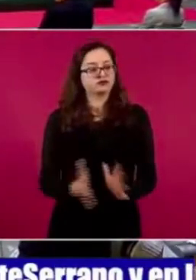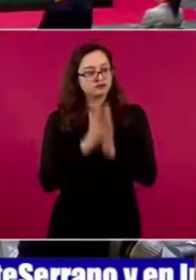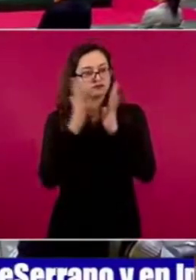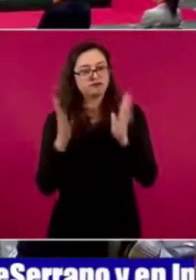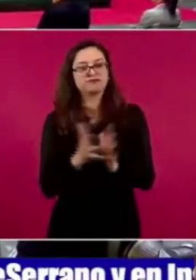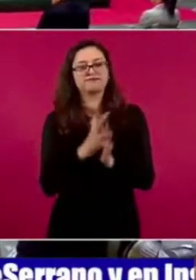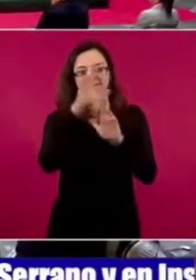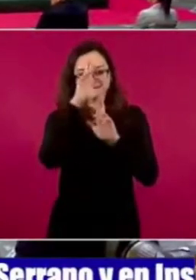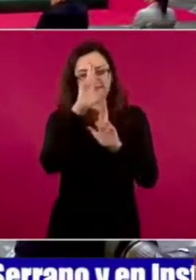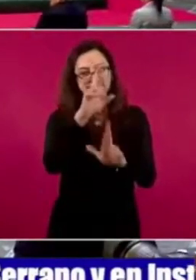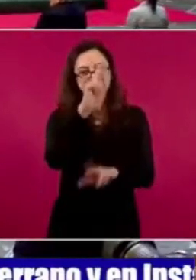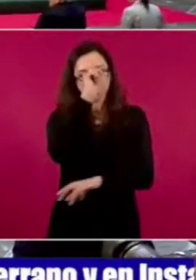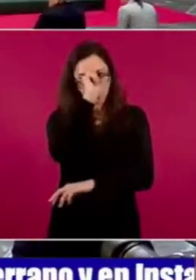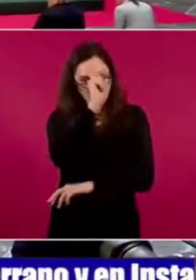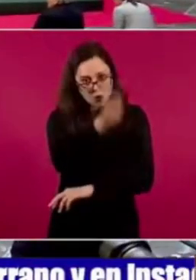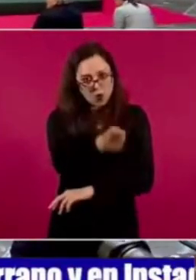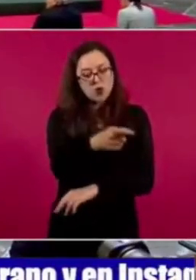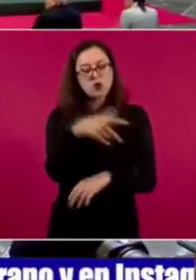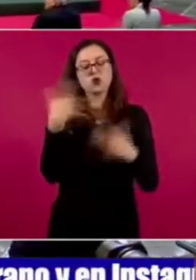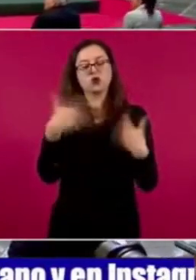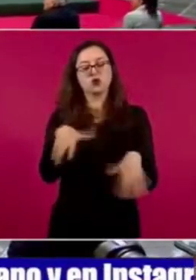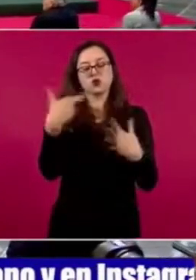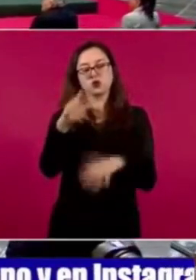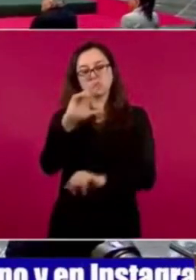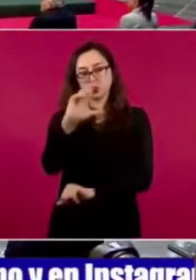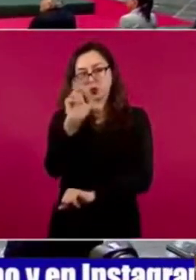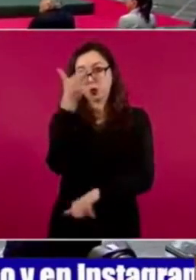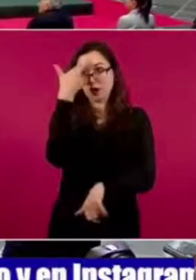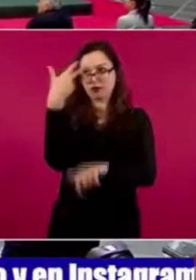de recuerdo, conmemoración